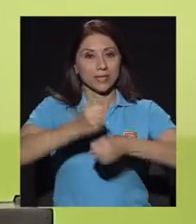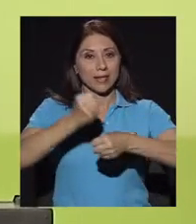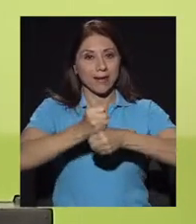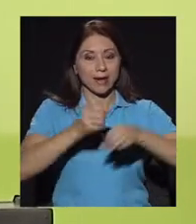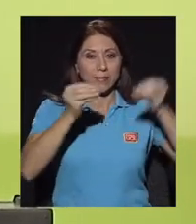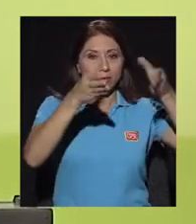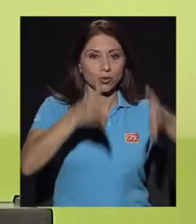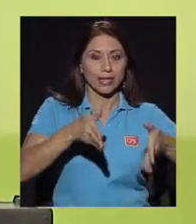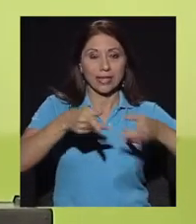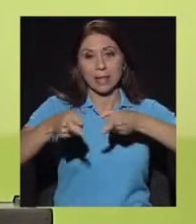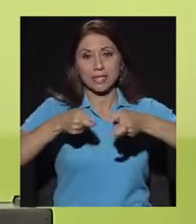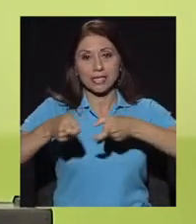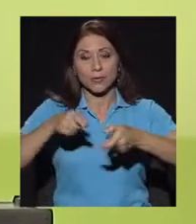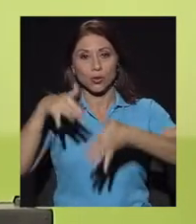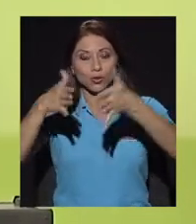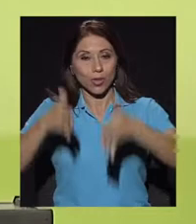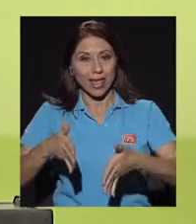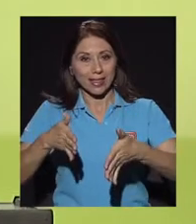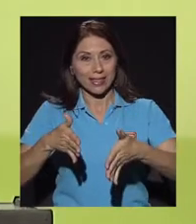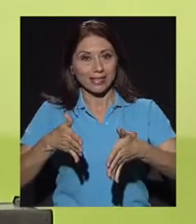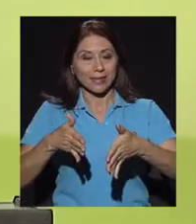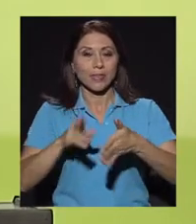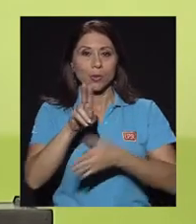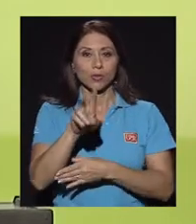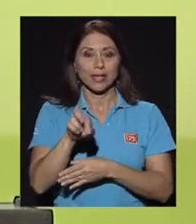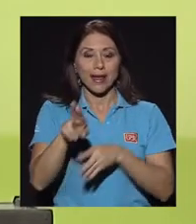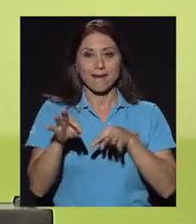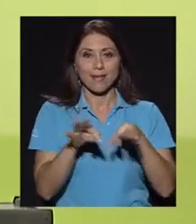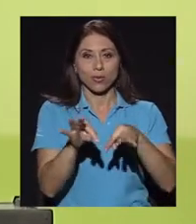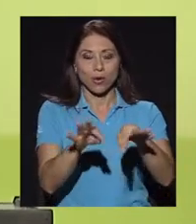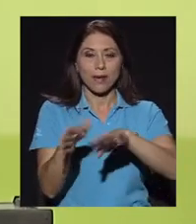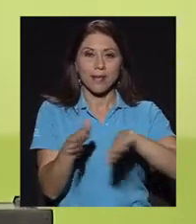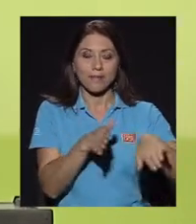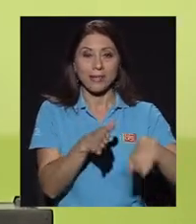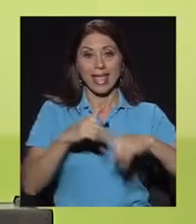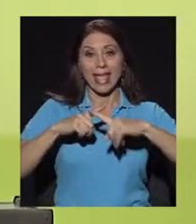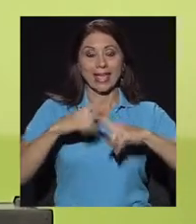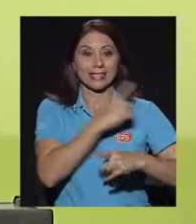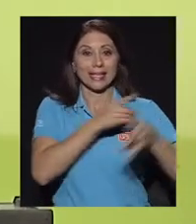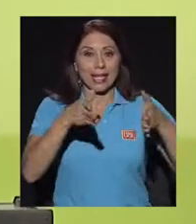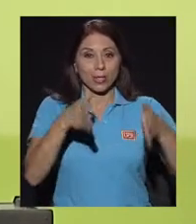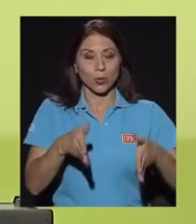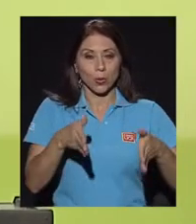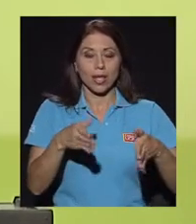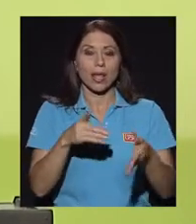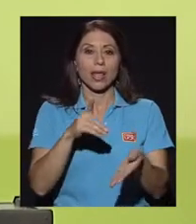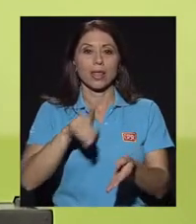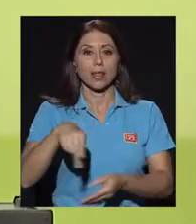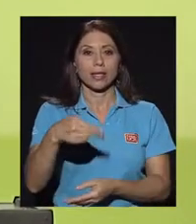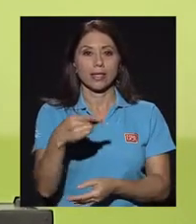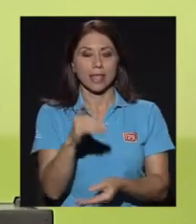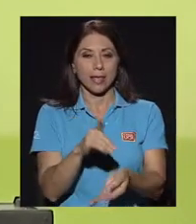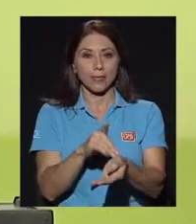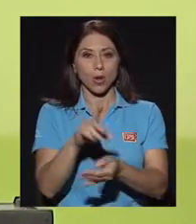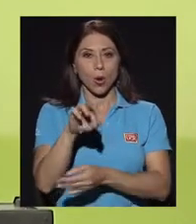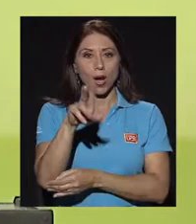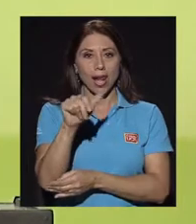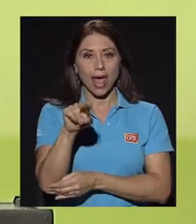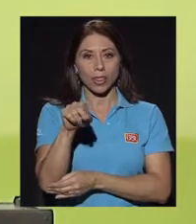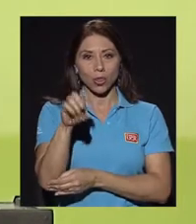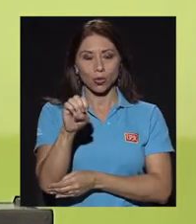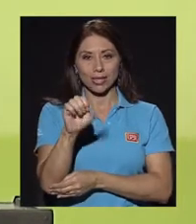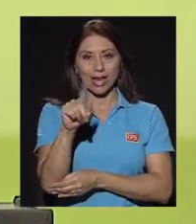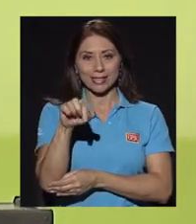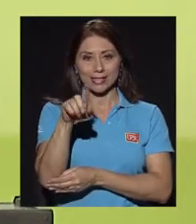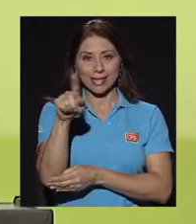docente, administrativo, estudiantes de la sede del Atlántico, al señor exdirector de la sede del Atlántico, el doctor Orlando Salazar Mora,